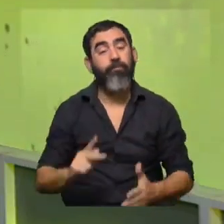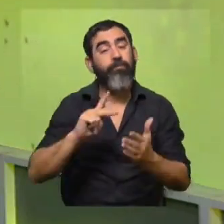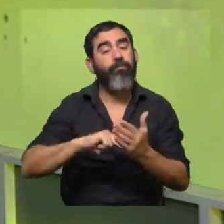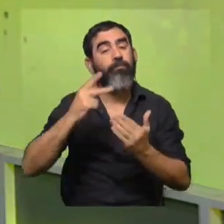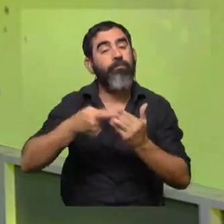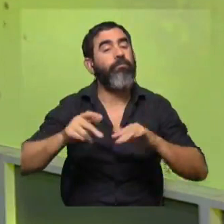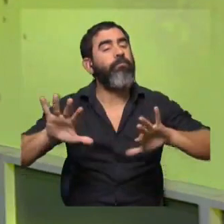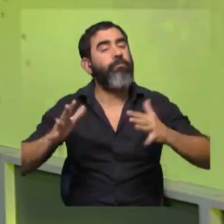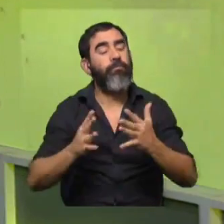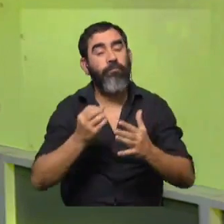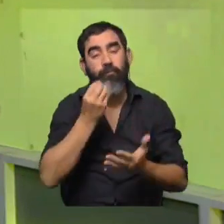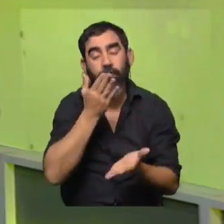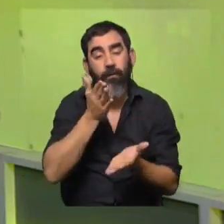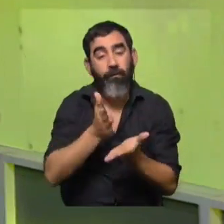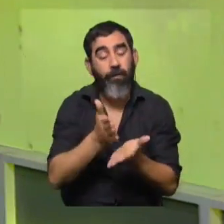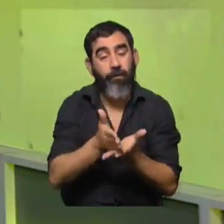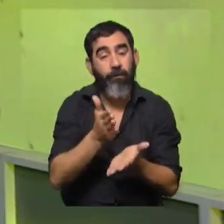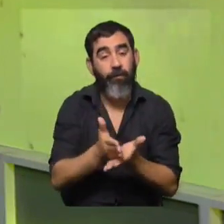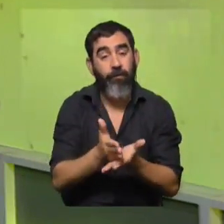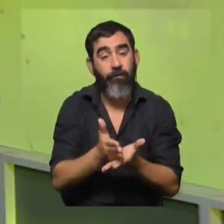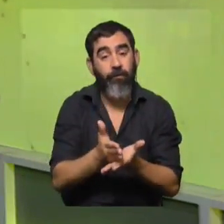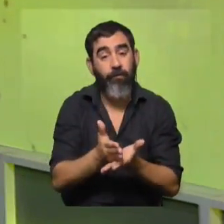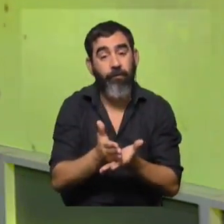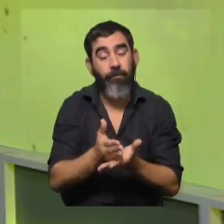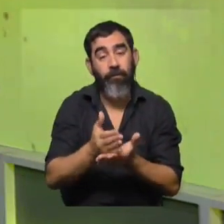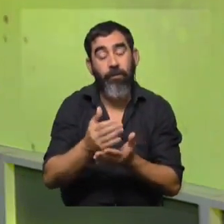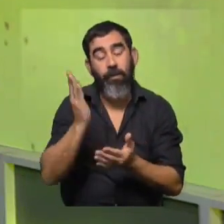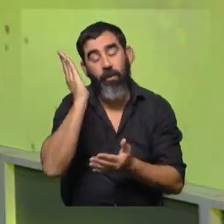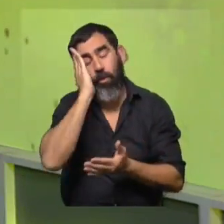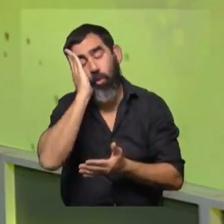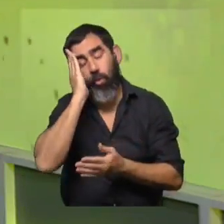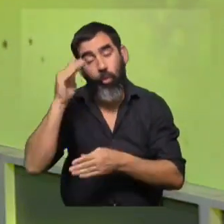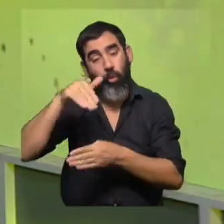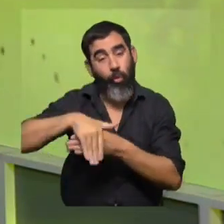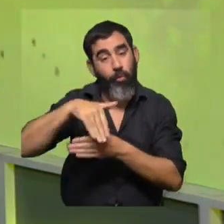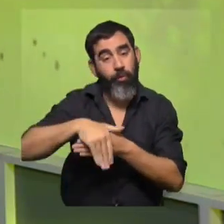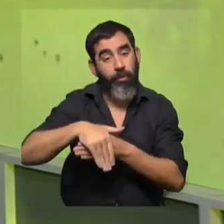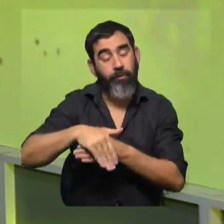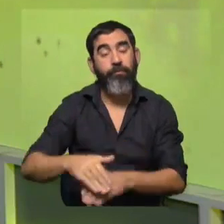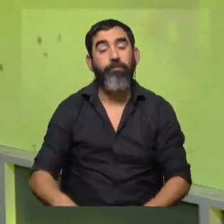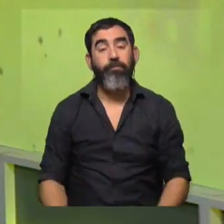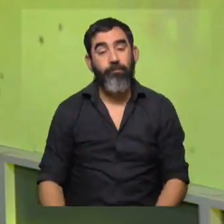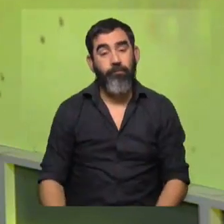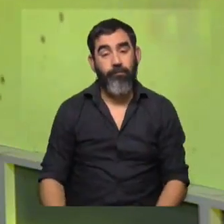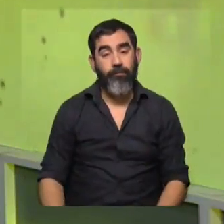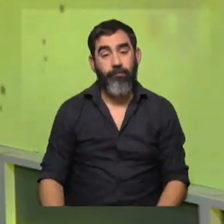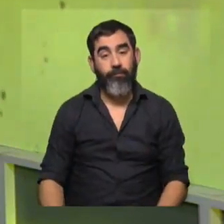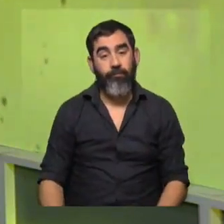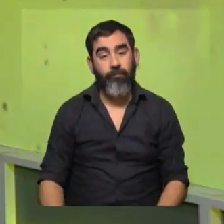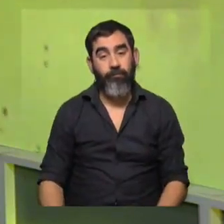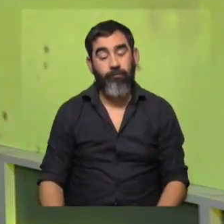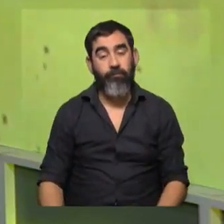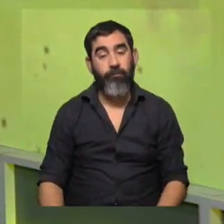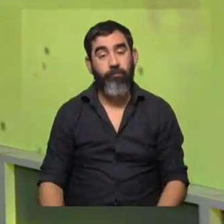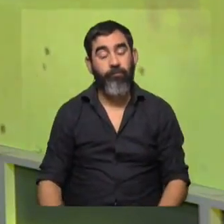habla? Bueno, de los beneficios de la siesta, de dormirse una siesta, para lo que son las